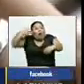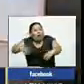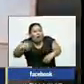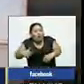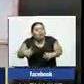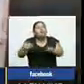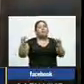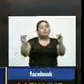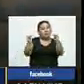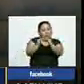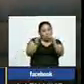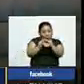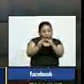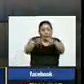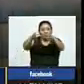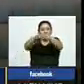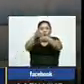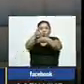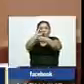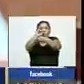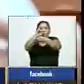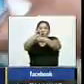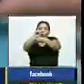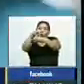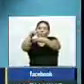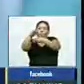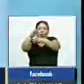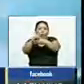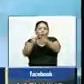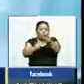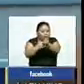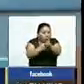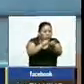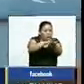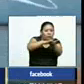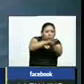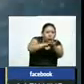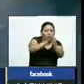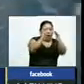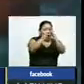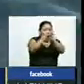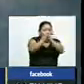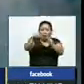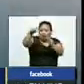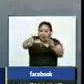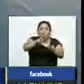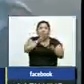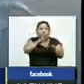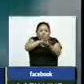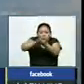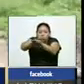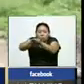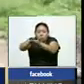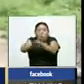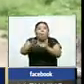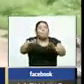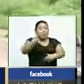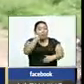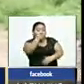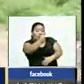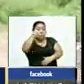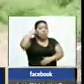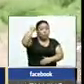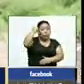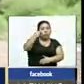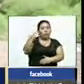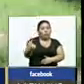De igual manera, COPECO ha iniciado hoy labores de limpieza en diferentes sectores de la capital del país para dar a conocer la importancia de